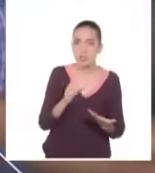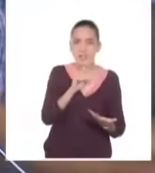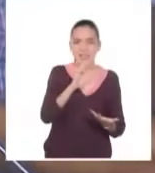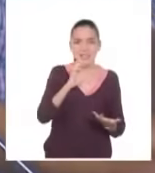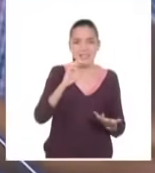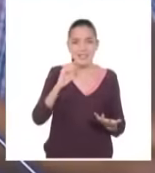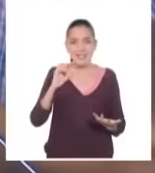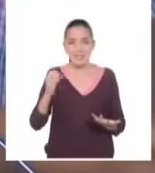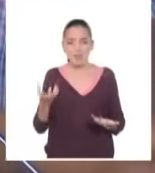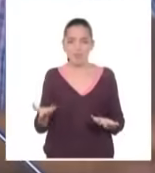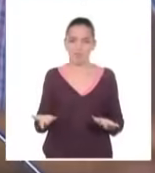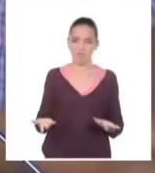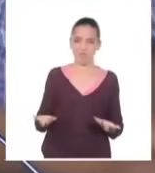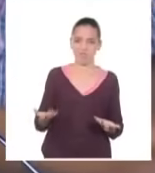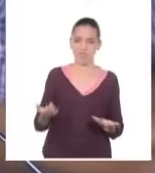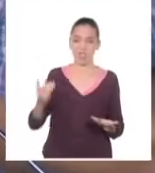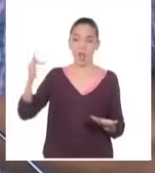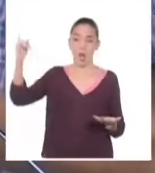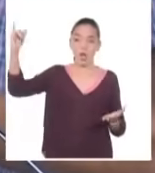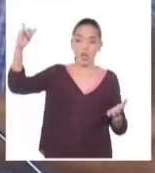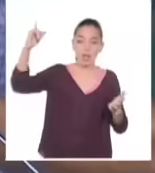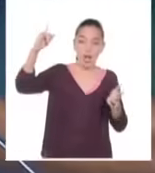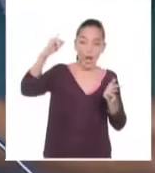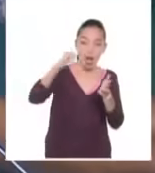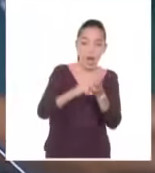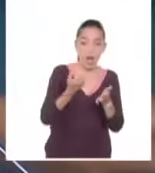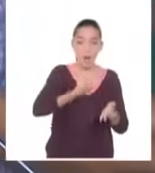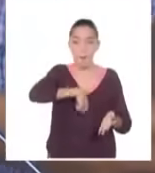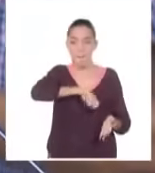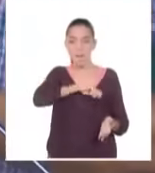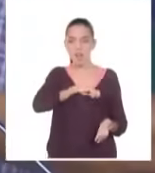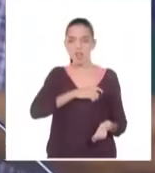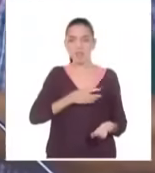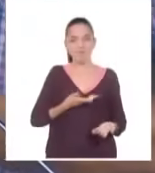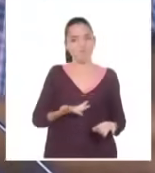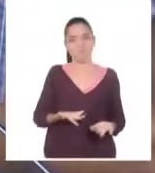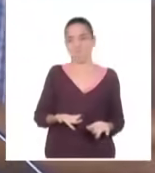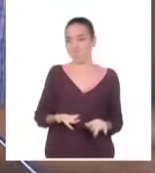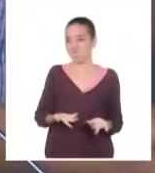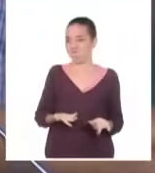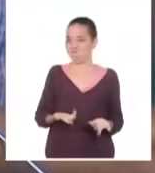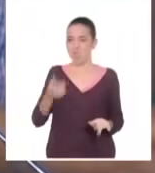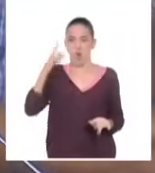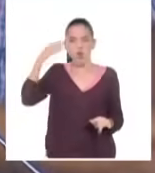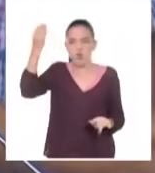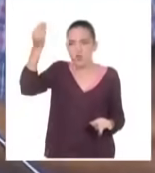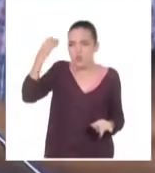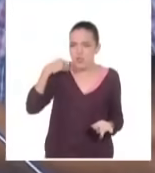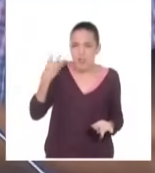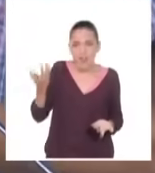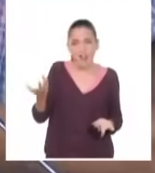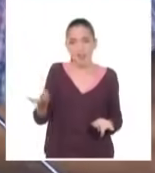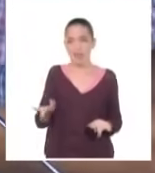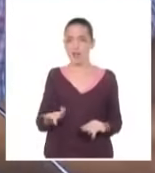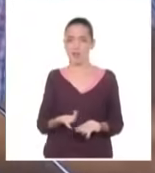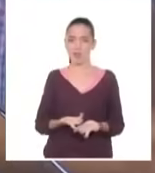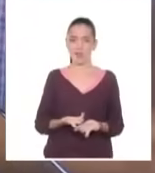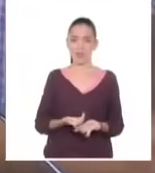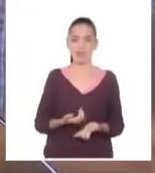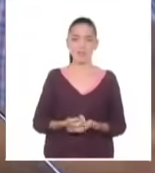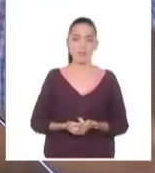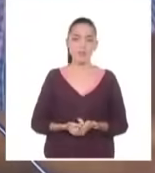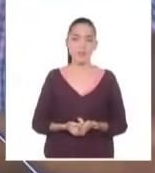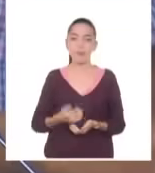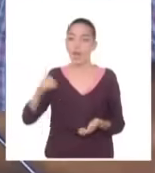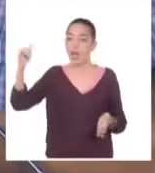Todo eso es ignorancia. Ni es 2.000 megawatts, es el 100%, ni vienen de España, ni se montan así